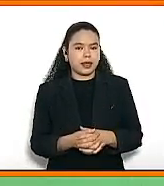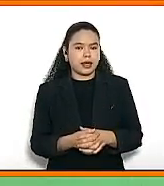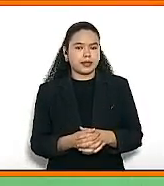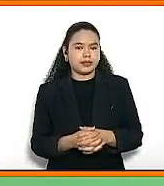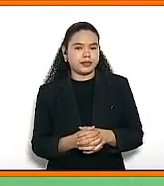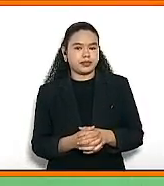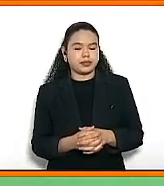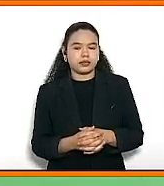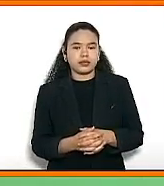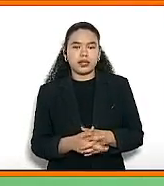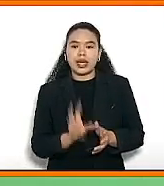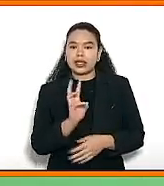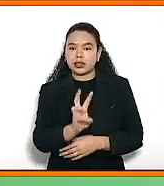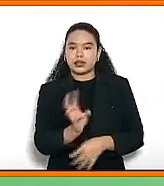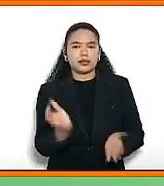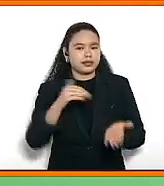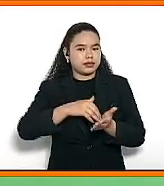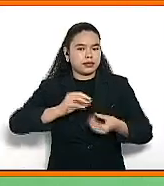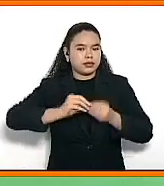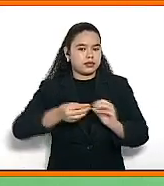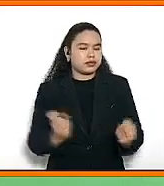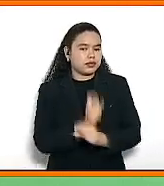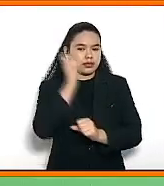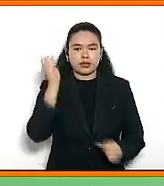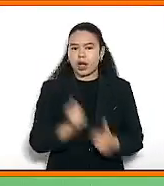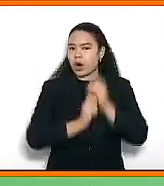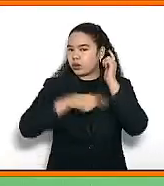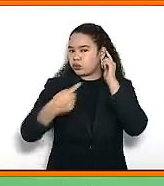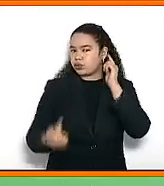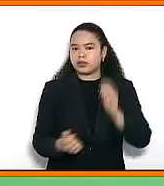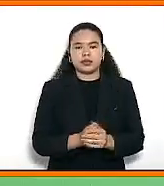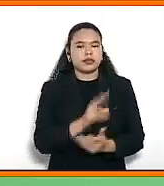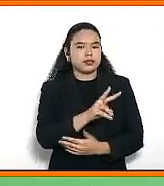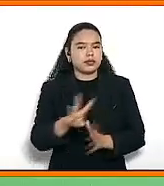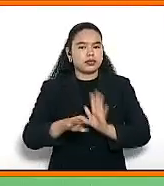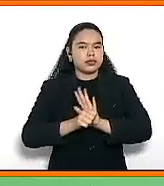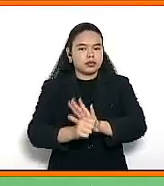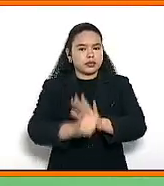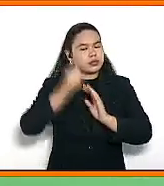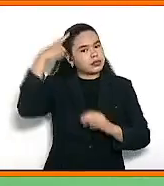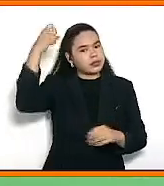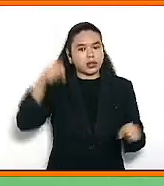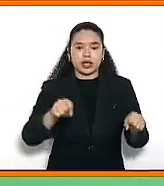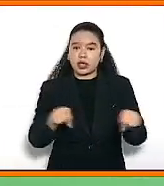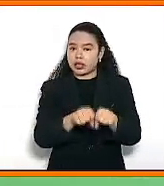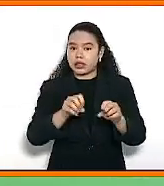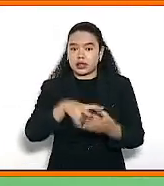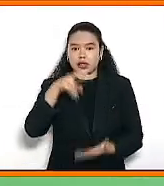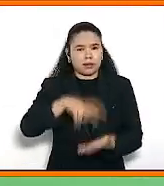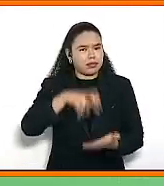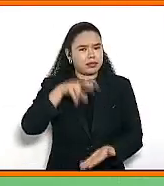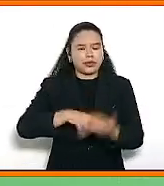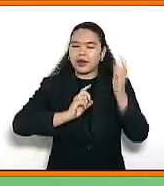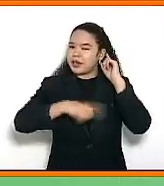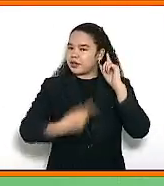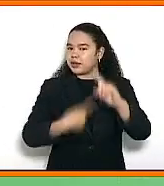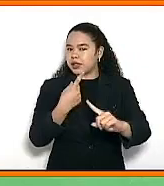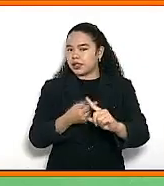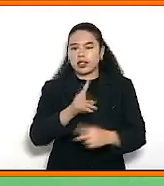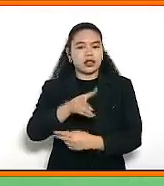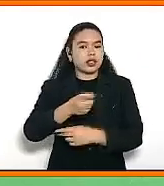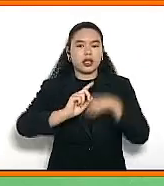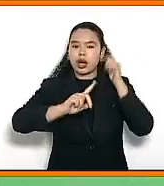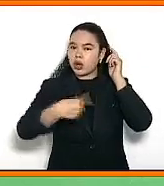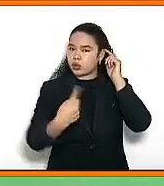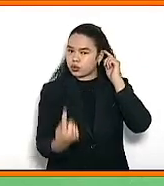Porque este es el 6. Los números ganadores en Diaria es el 24 con su símbolo de sueño sapo. Para Multi-X, 2X. Y para más